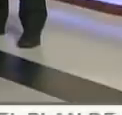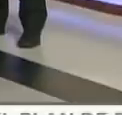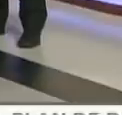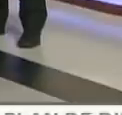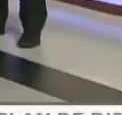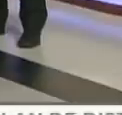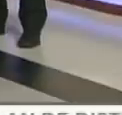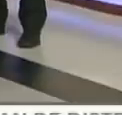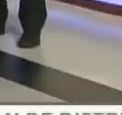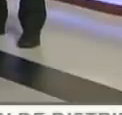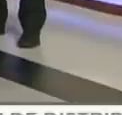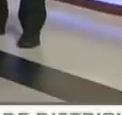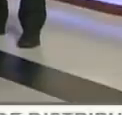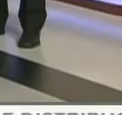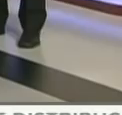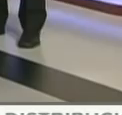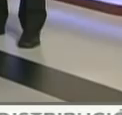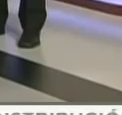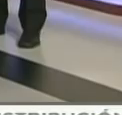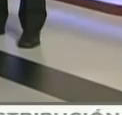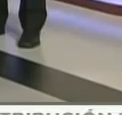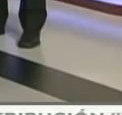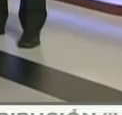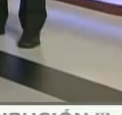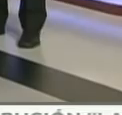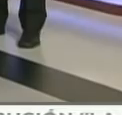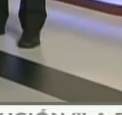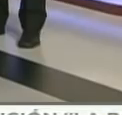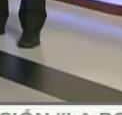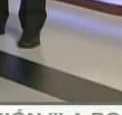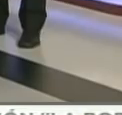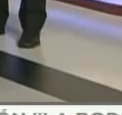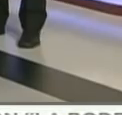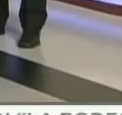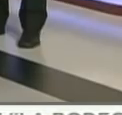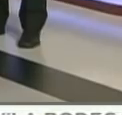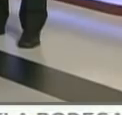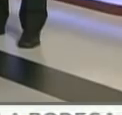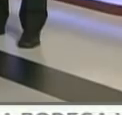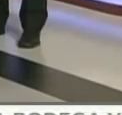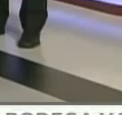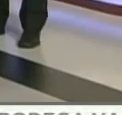sesión la vicepresidenta ejecutiva Delcy Rodríguez Gómez. Adelante, buenas tardes.